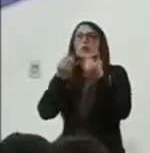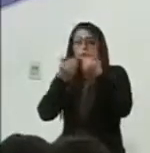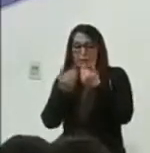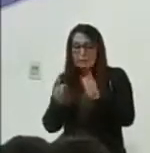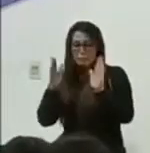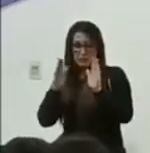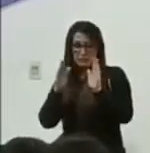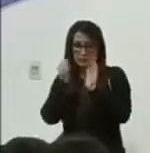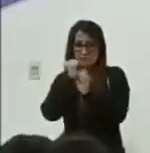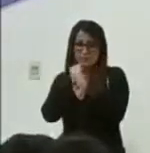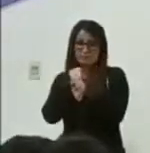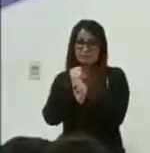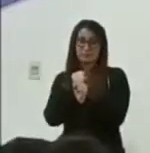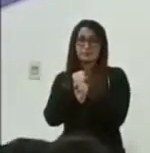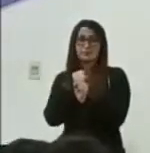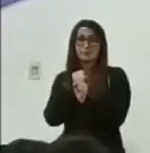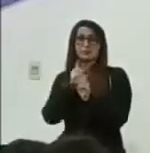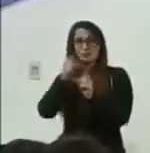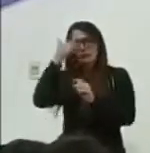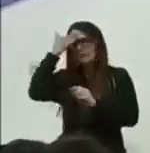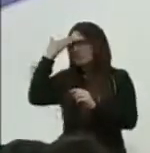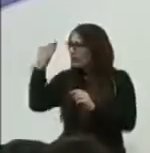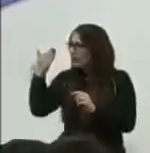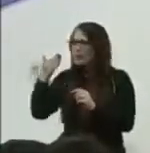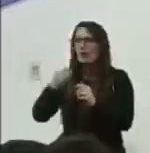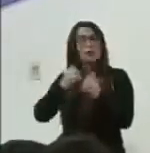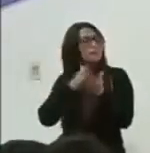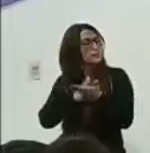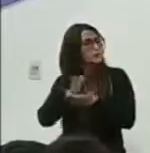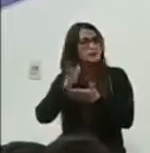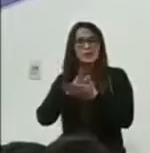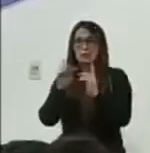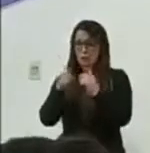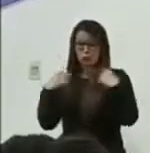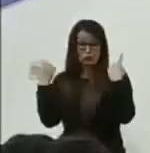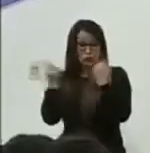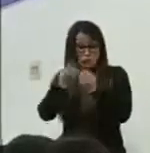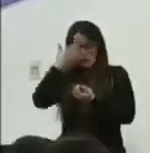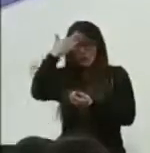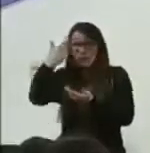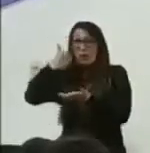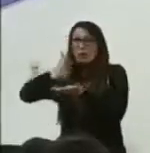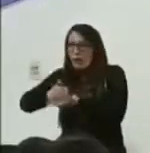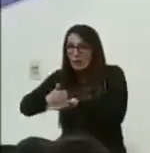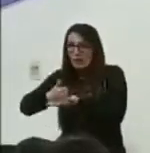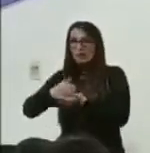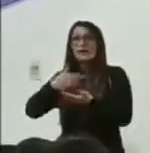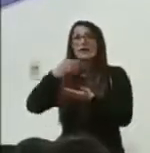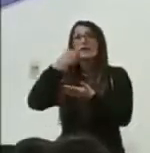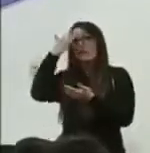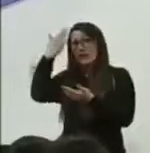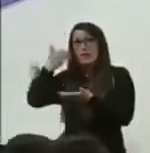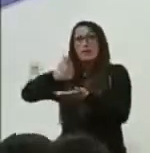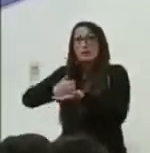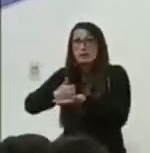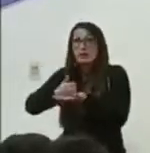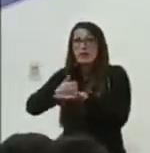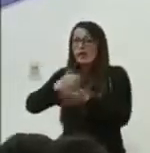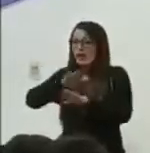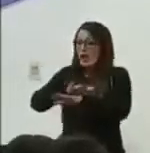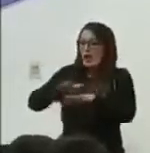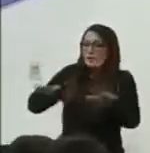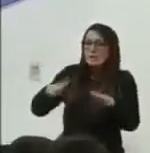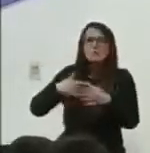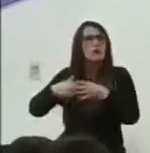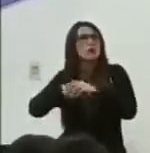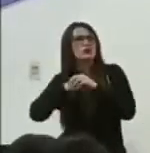partida. El Frente Amplio está donde estuvo el Frente Amplio. El Frente Amplio está en la mesa